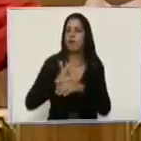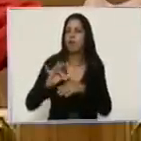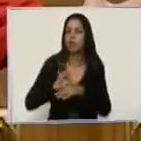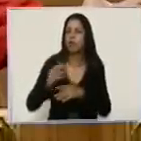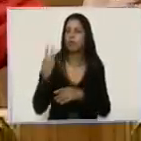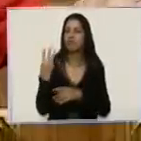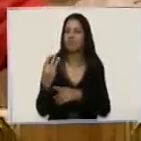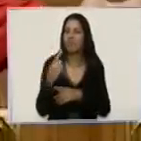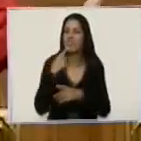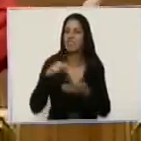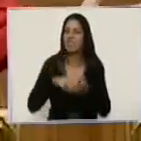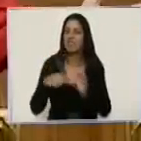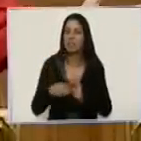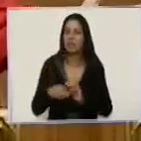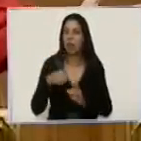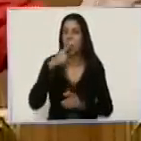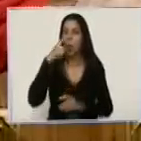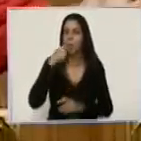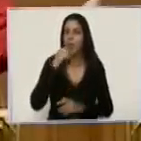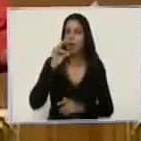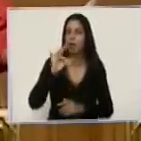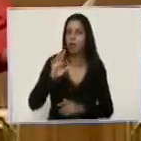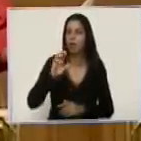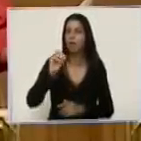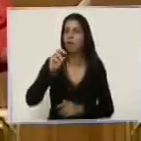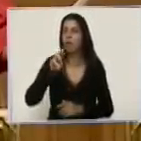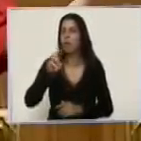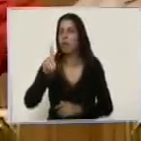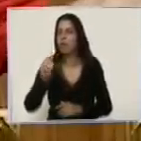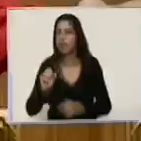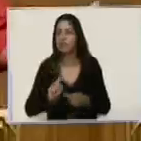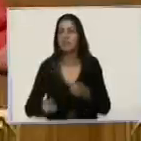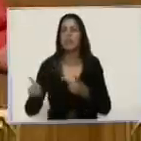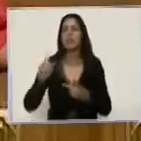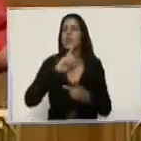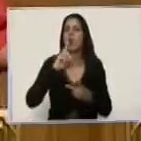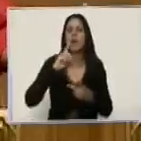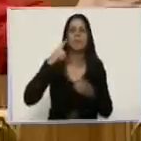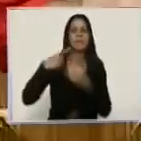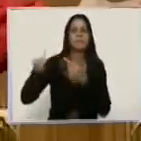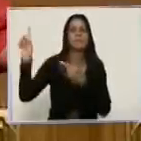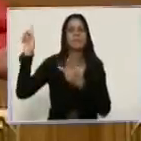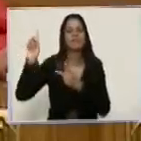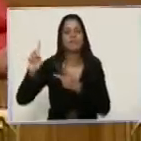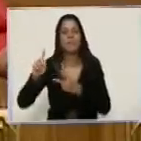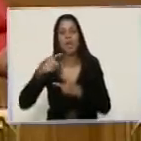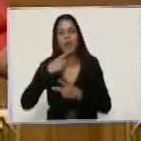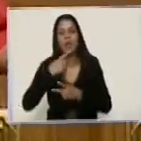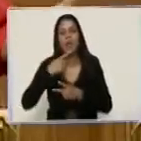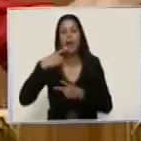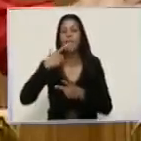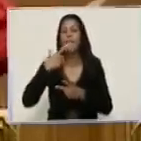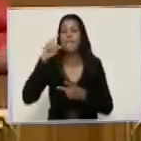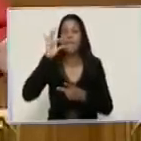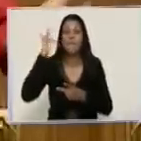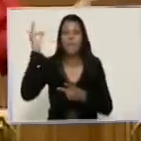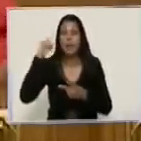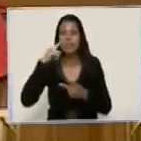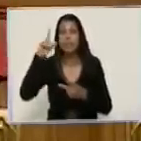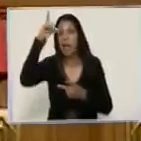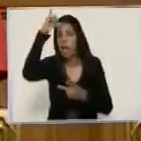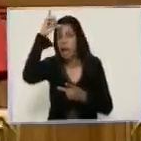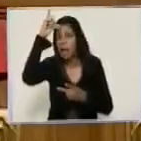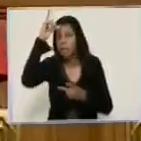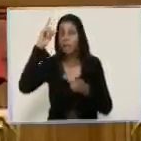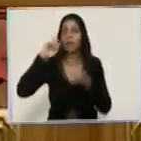Vanguard? Rockefeller, Rothschild, Lazard de Francia, Warburg de Alemania, Goldman,